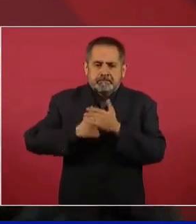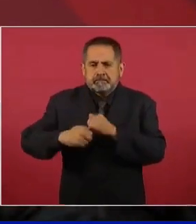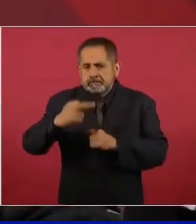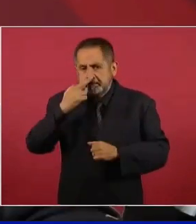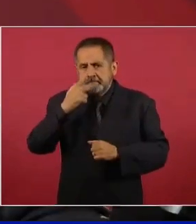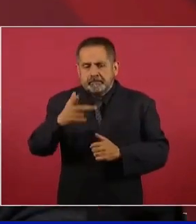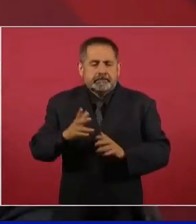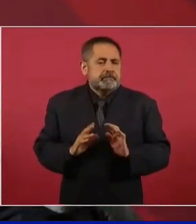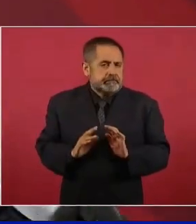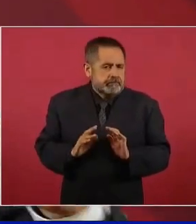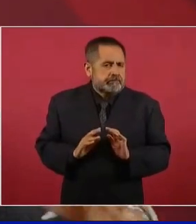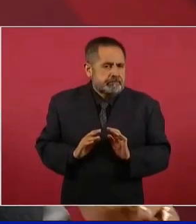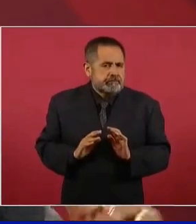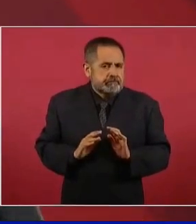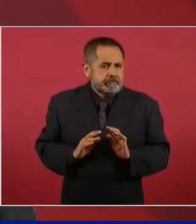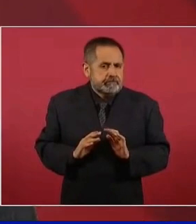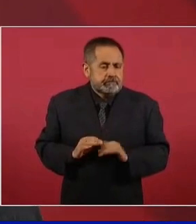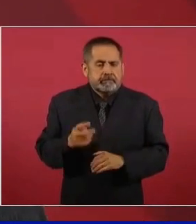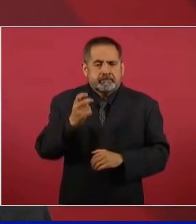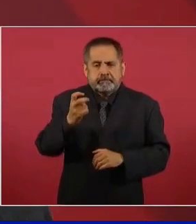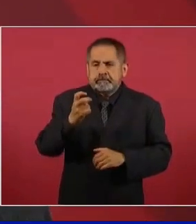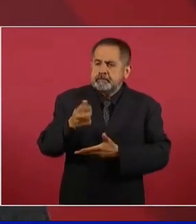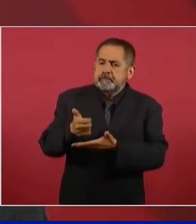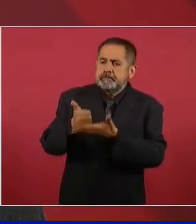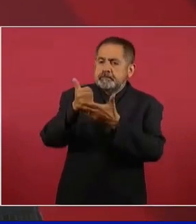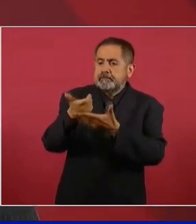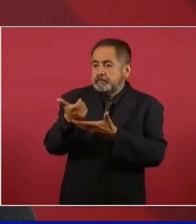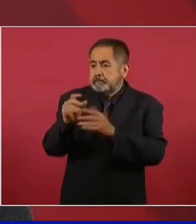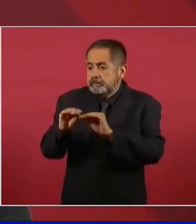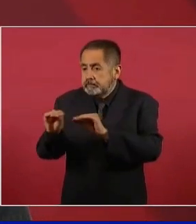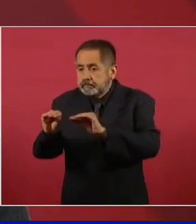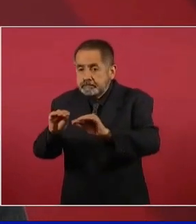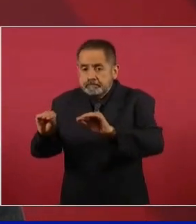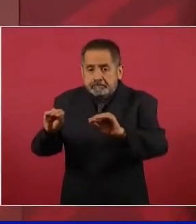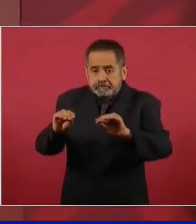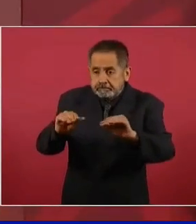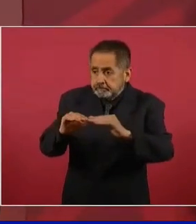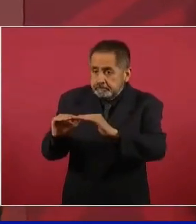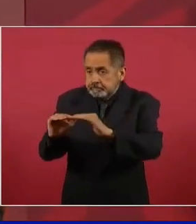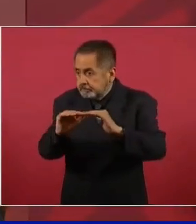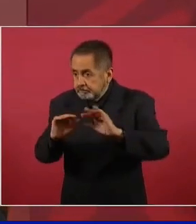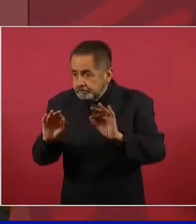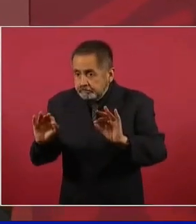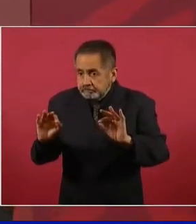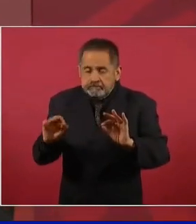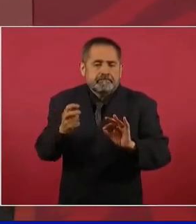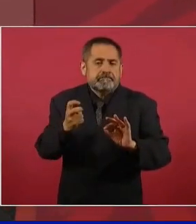Entonces, esto ayuda a que